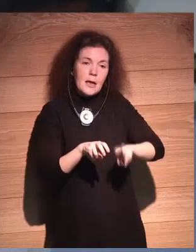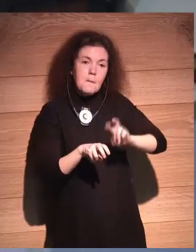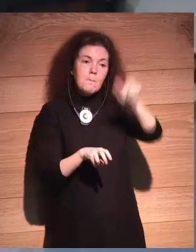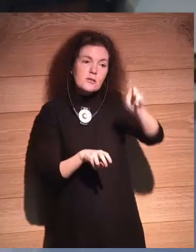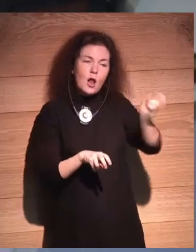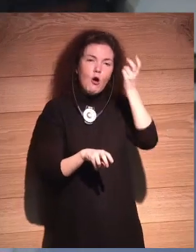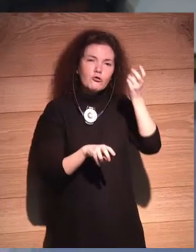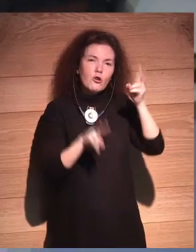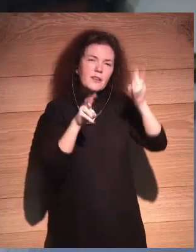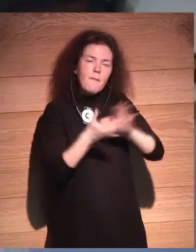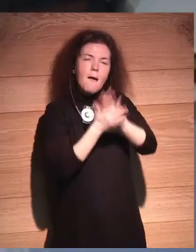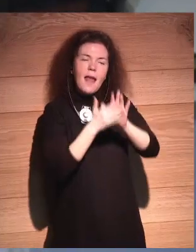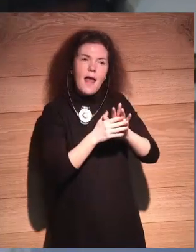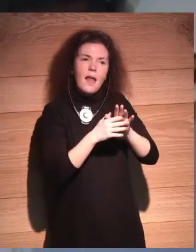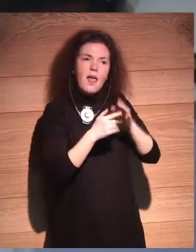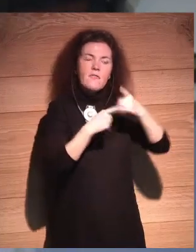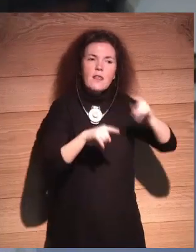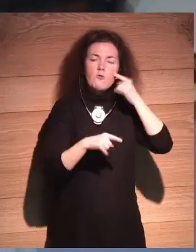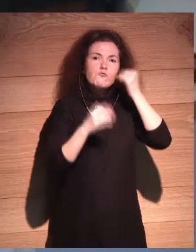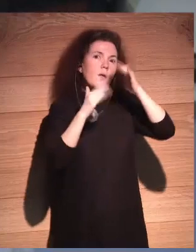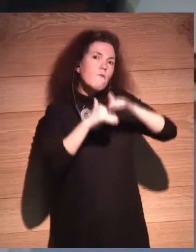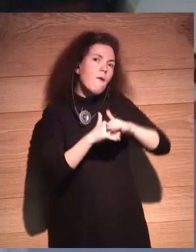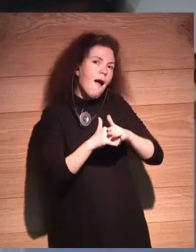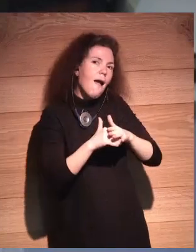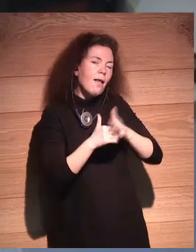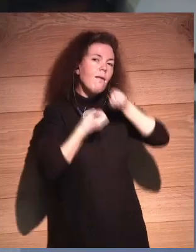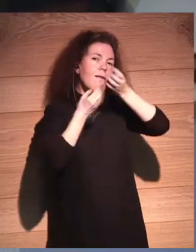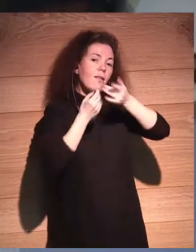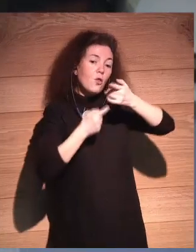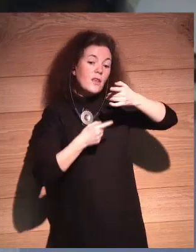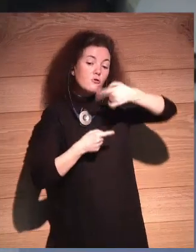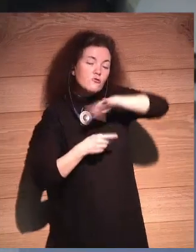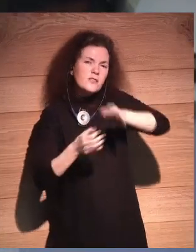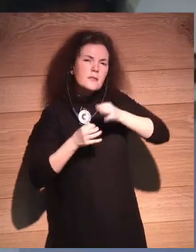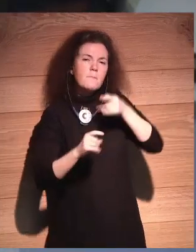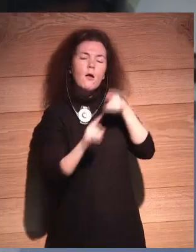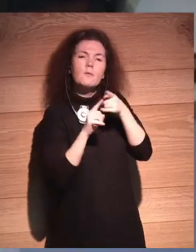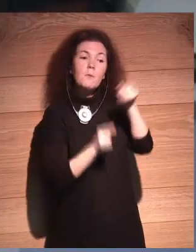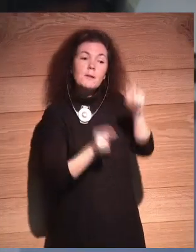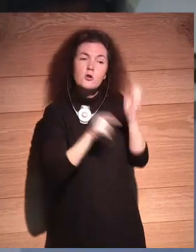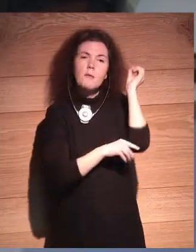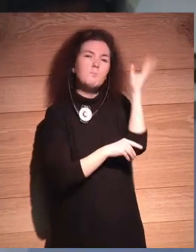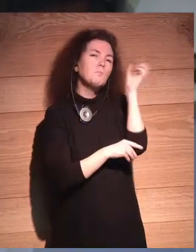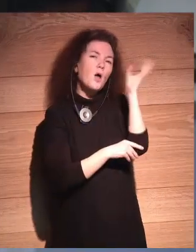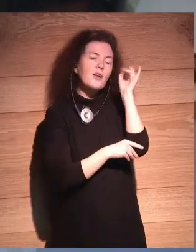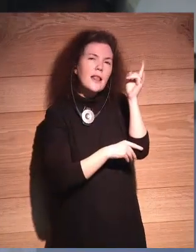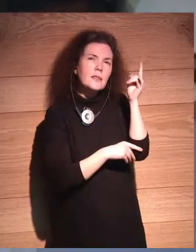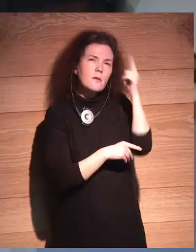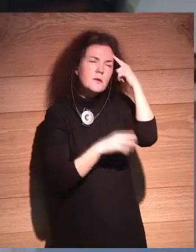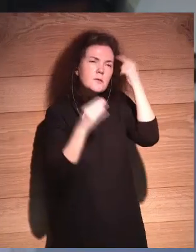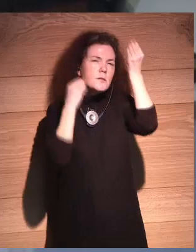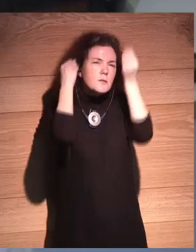de ponentes o con temáticas que no están acostumbrados. Y en ese sentido siempre queremos que los ponentes que participen se